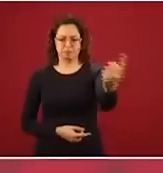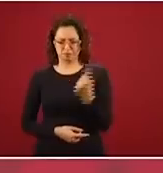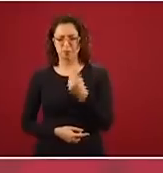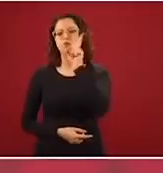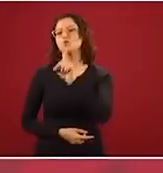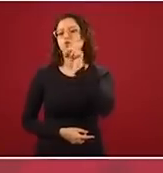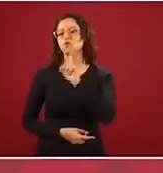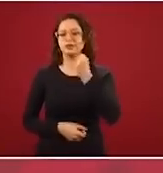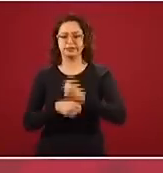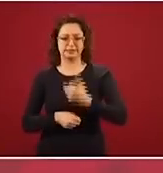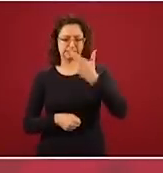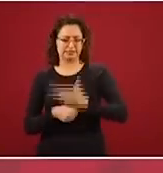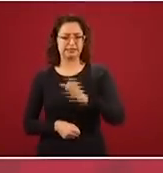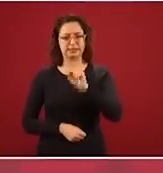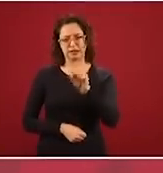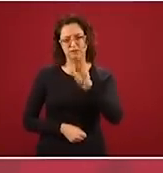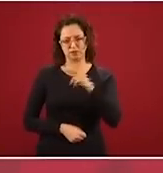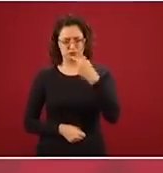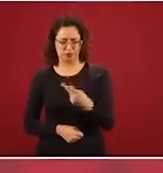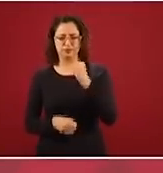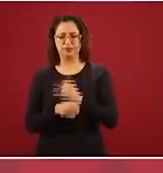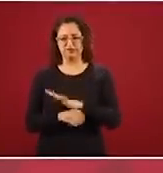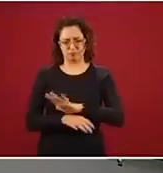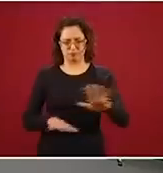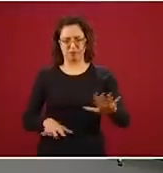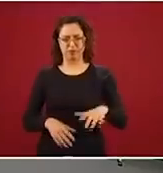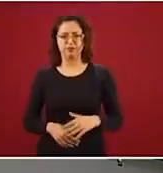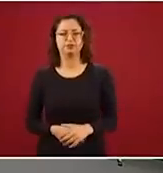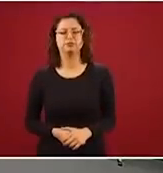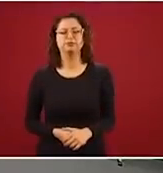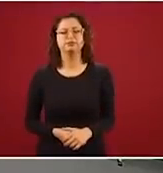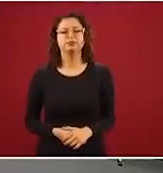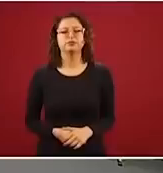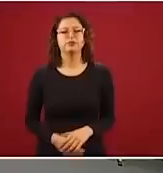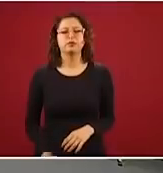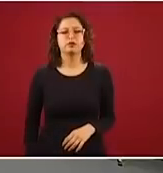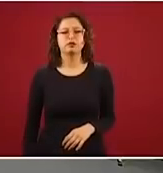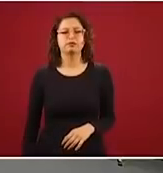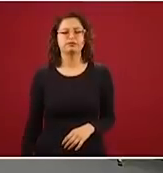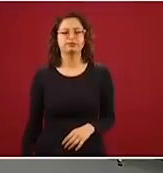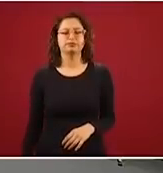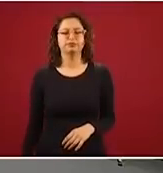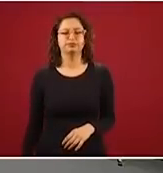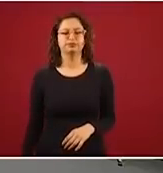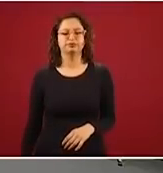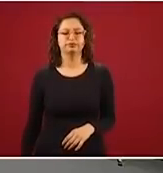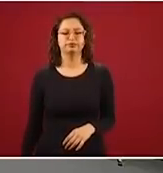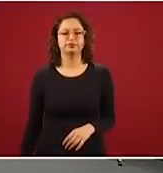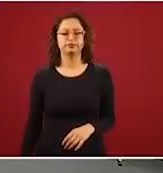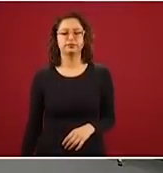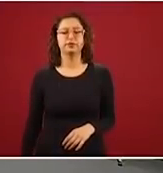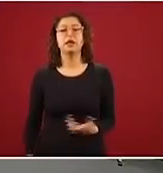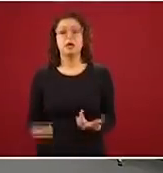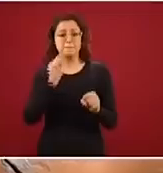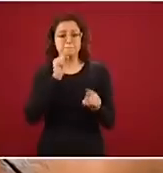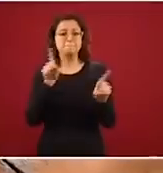secretaria de la Función Pública. También, si podría usted pues comprometerse a invitar al titular de la SADER,